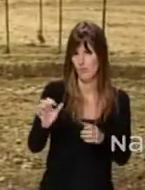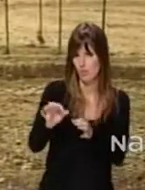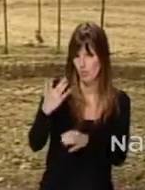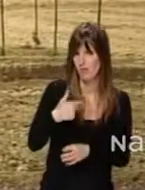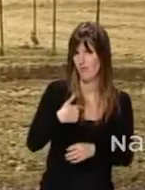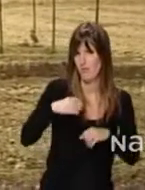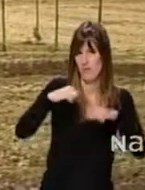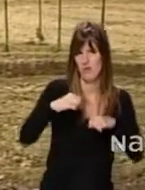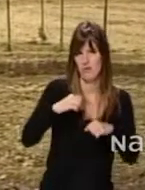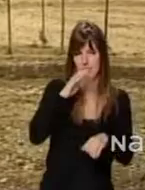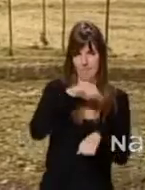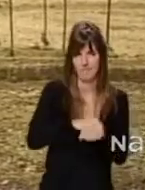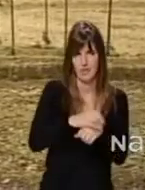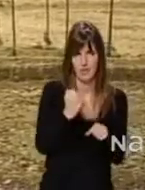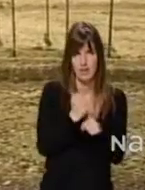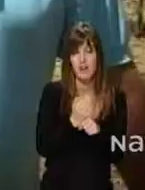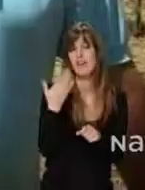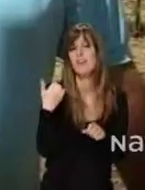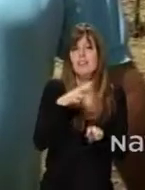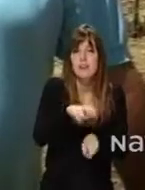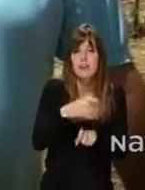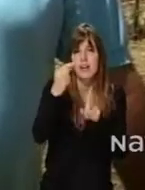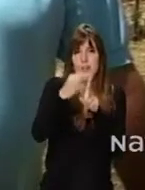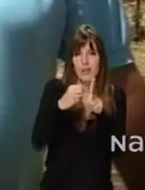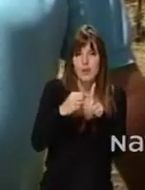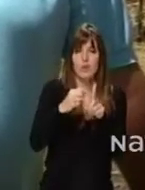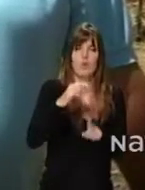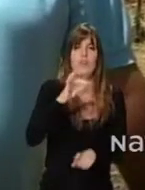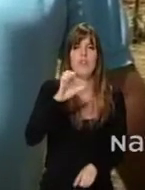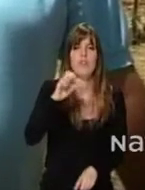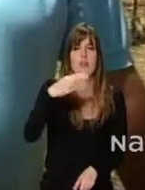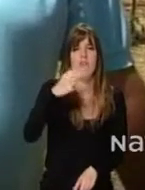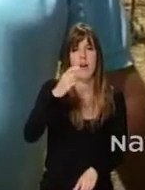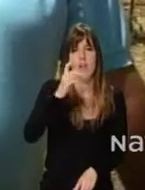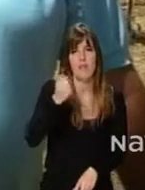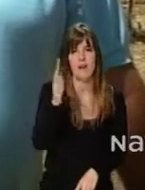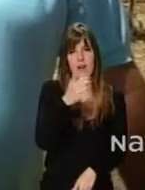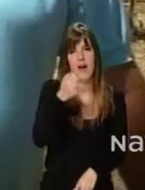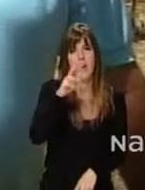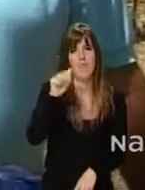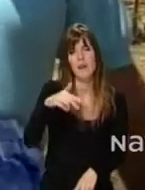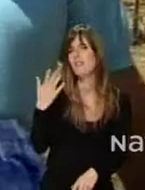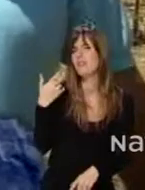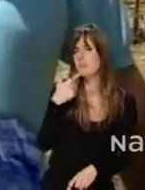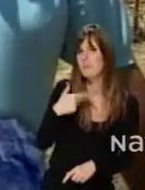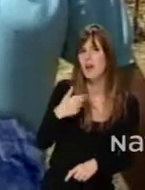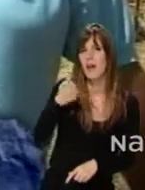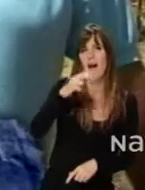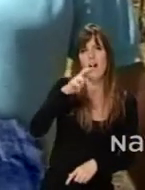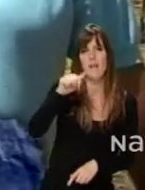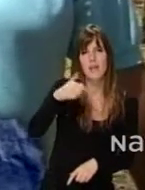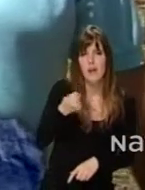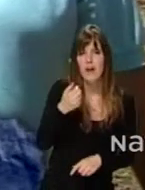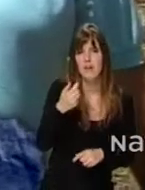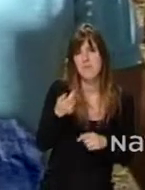entonces se cultivaba trigo, cebada y avena. ¿Y es cierto que parte de la avena se destina para la elaboración de champús? En la cooperativa nuestra